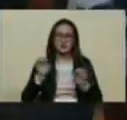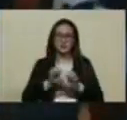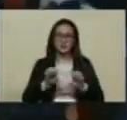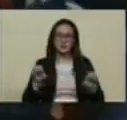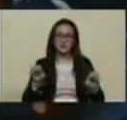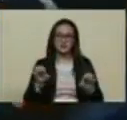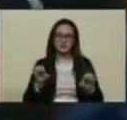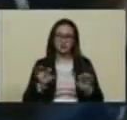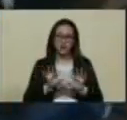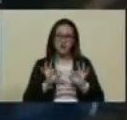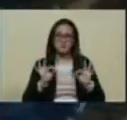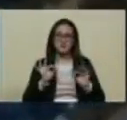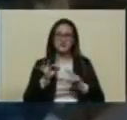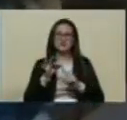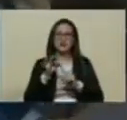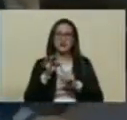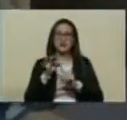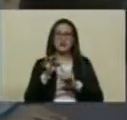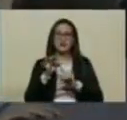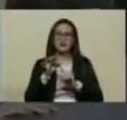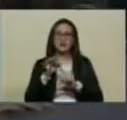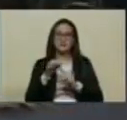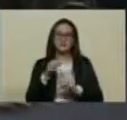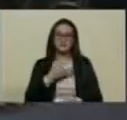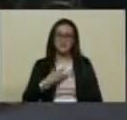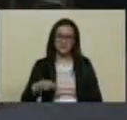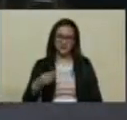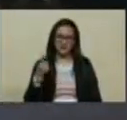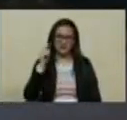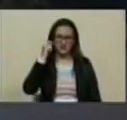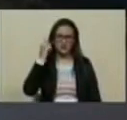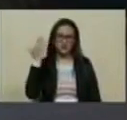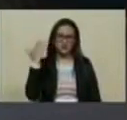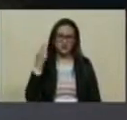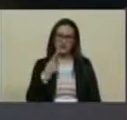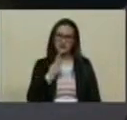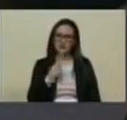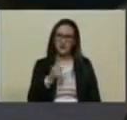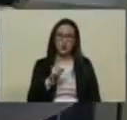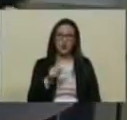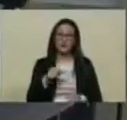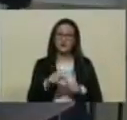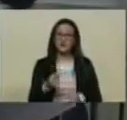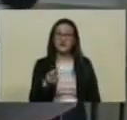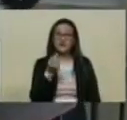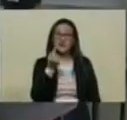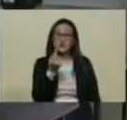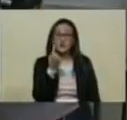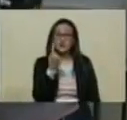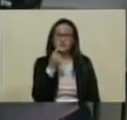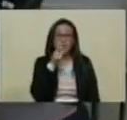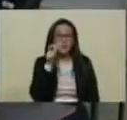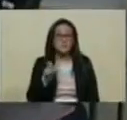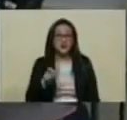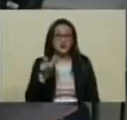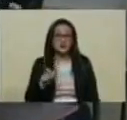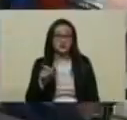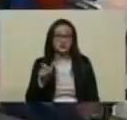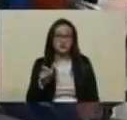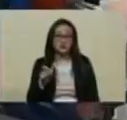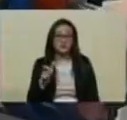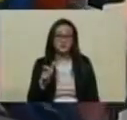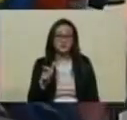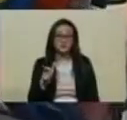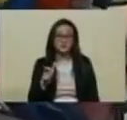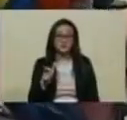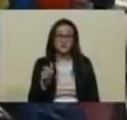educación especial. Nuestro presidente dijo en un momento que no se debe quedar ni una sola persona con